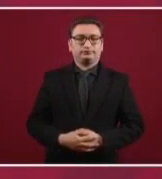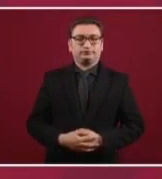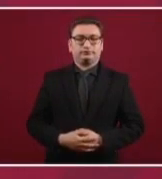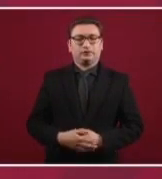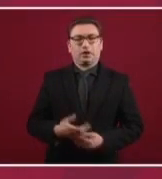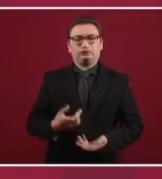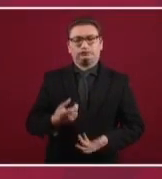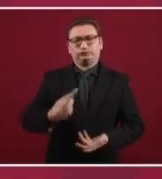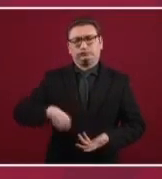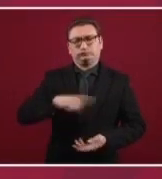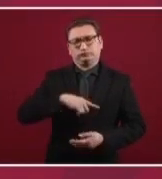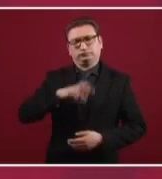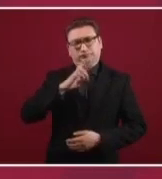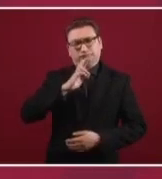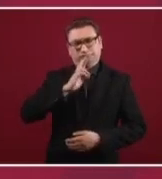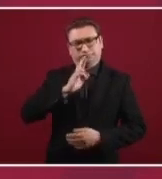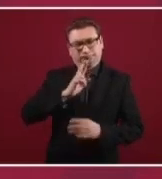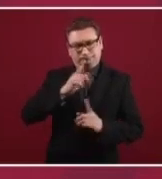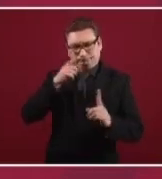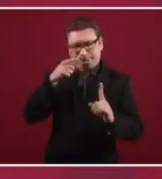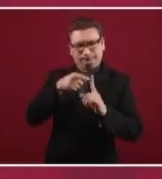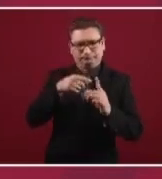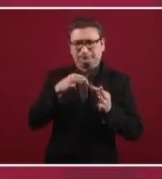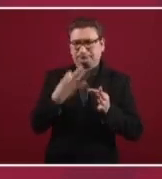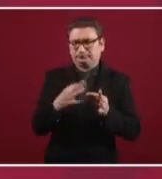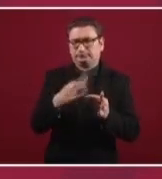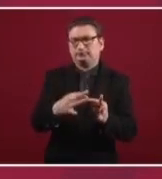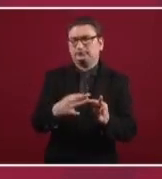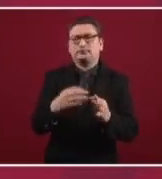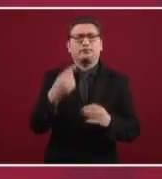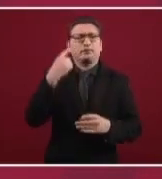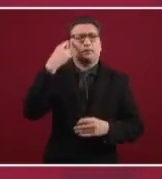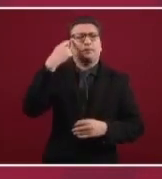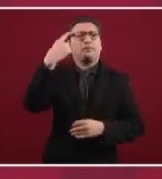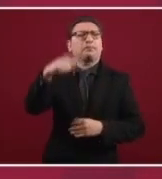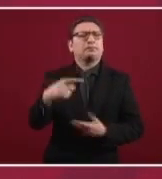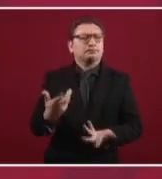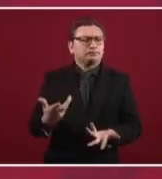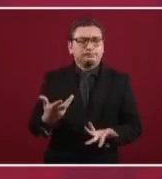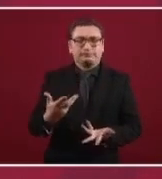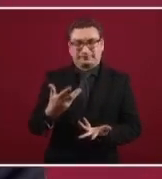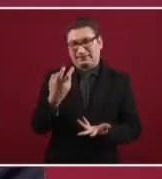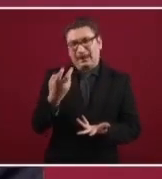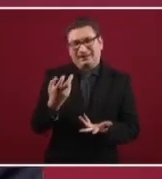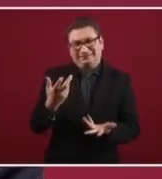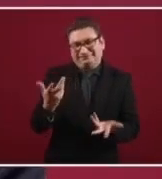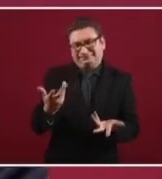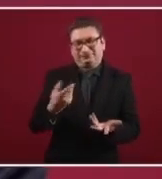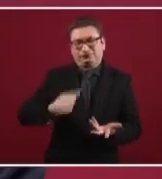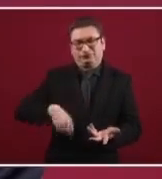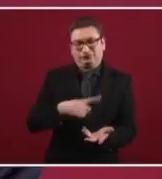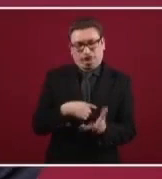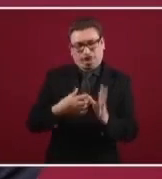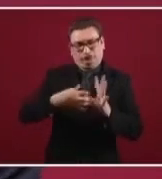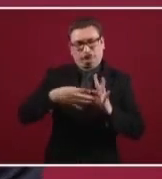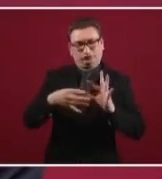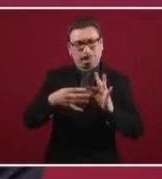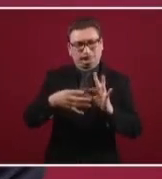dar de manera puntual para que de esta forma